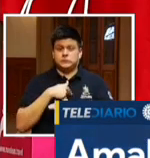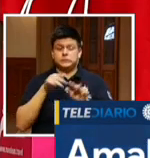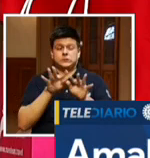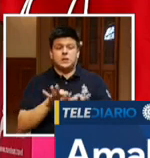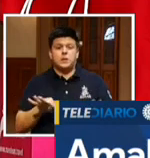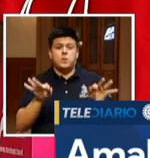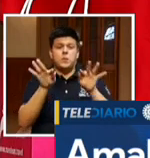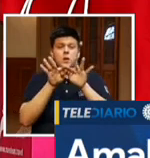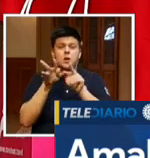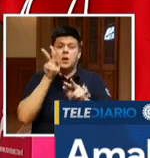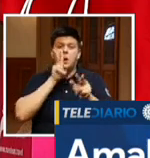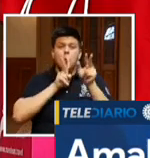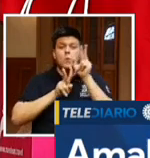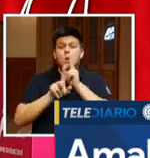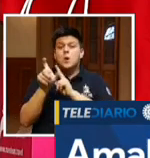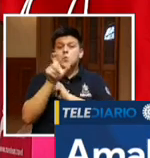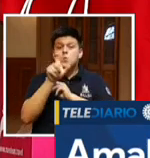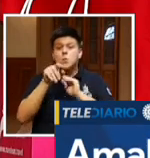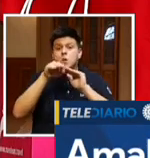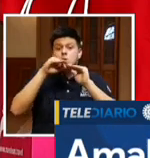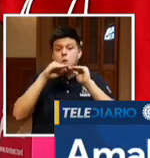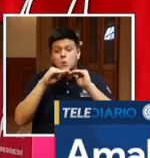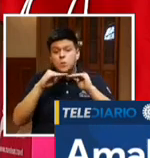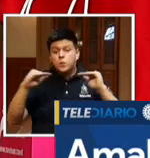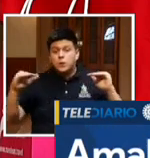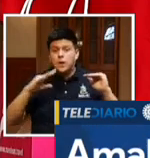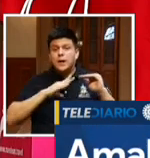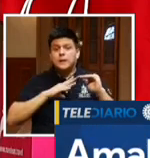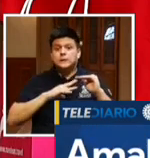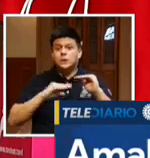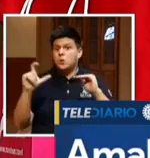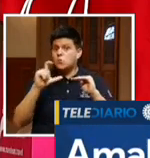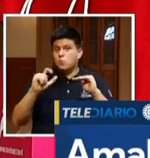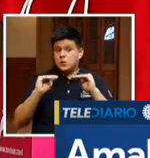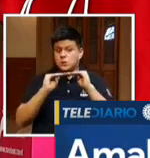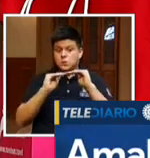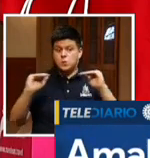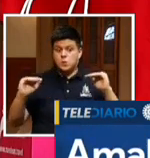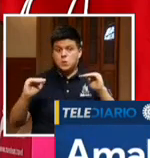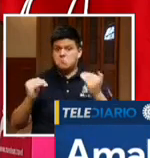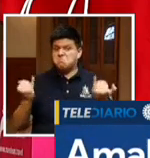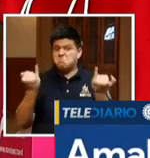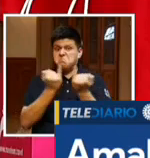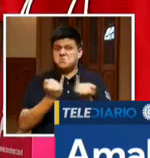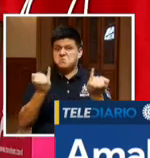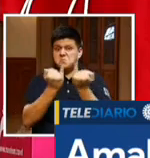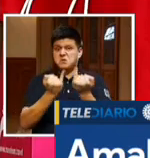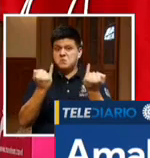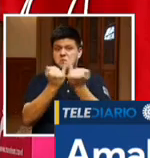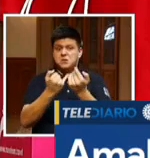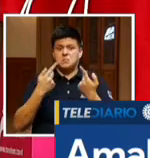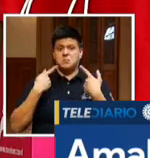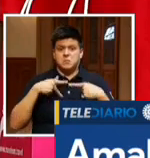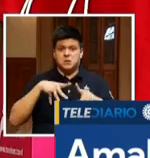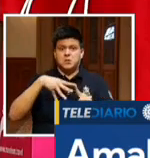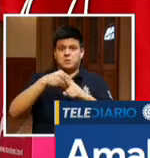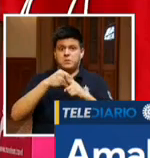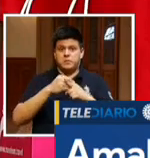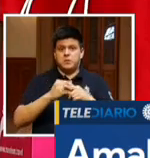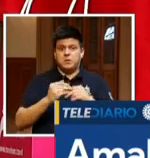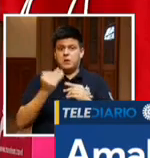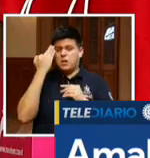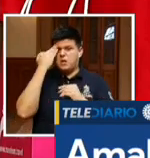la meseta y luego a partir de la meseta va a haber un descenso. Ese descenso y esa meseta puede